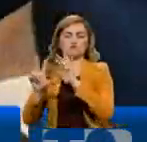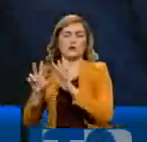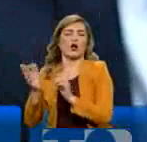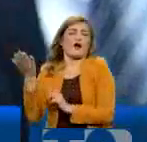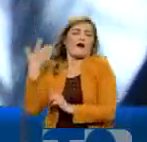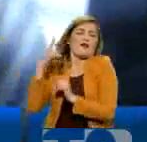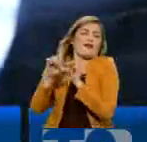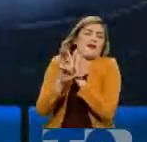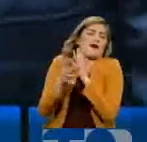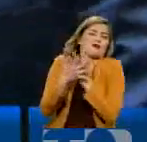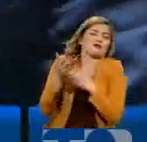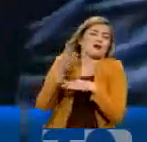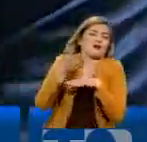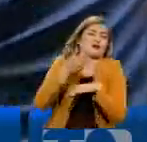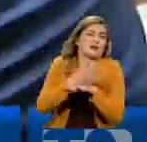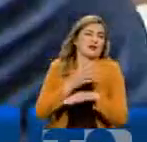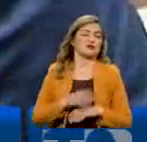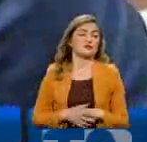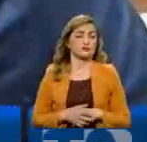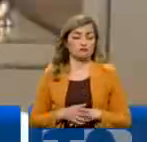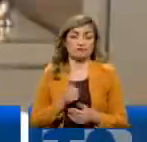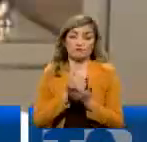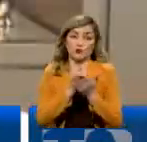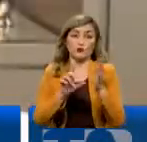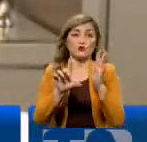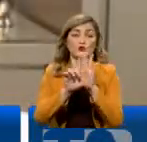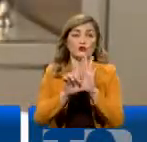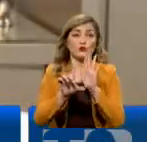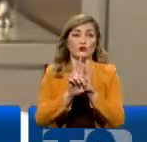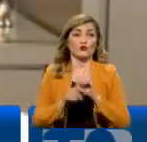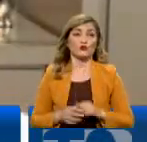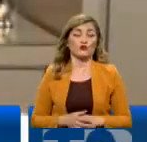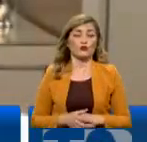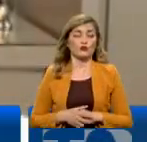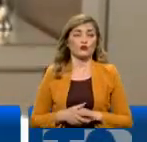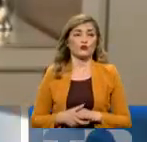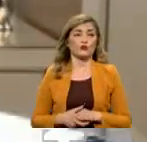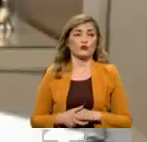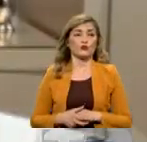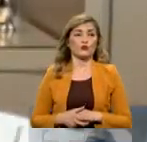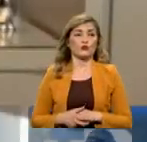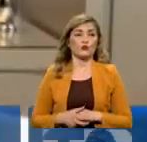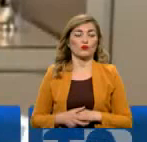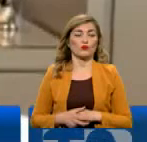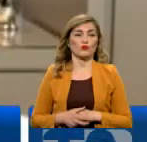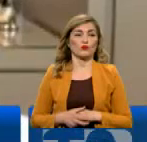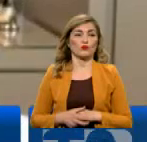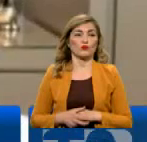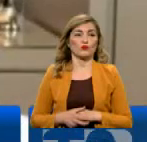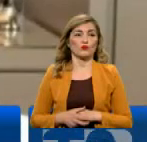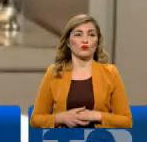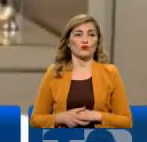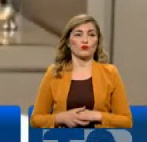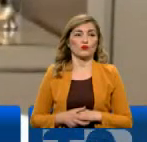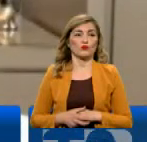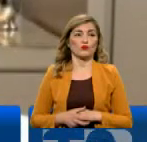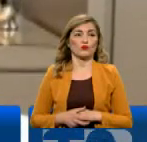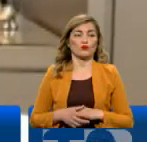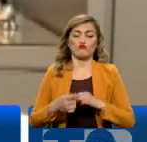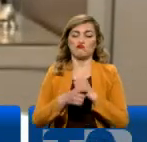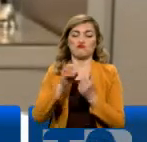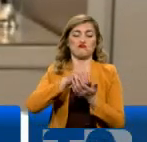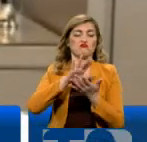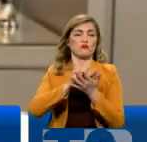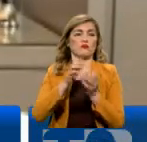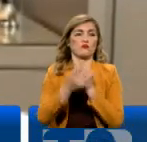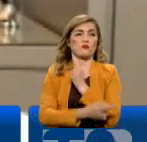y si al final accede a los beneficios de ley se podrá aplicar sin gran duda el código de ejecución de penas porque ha sido